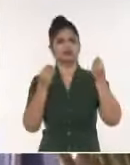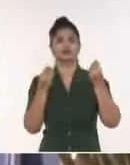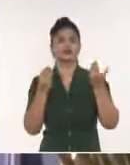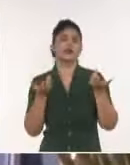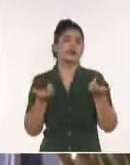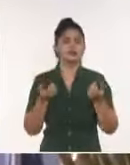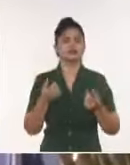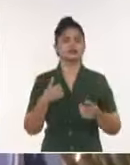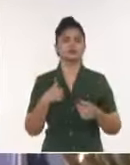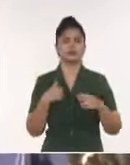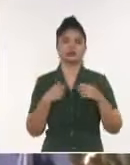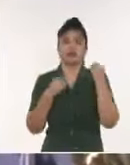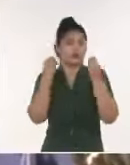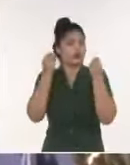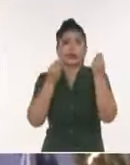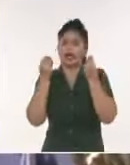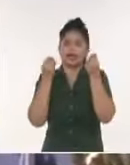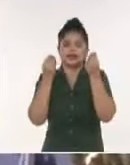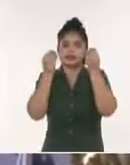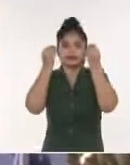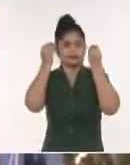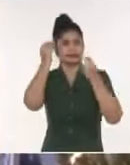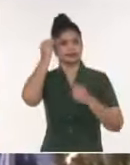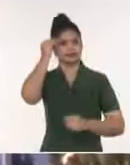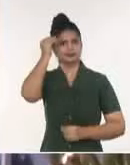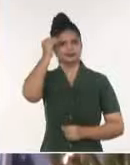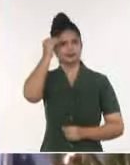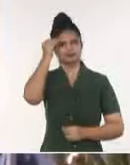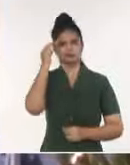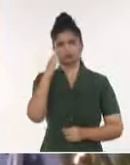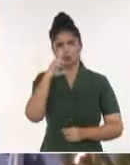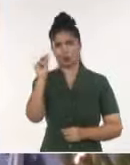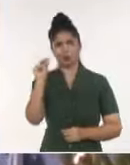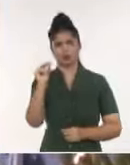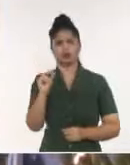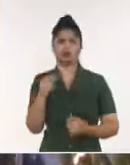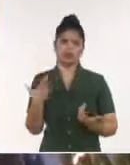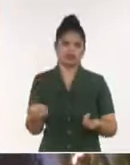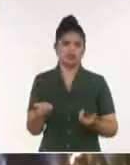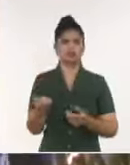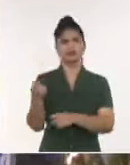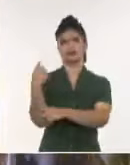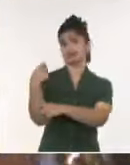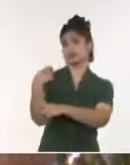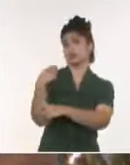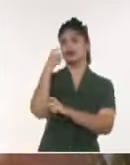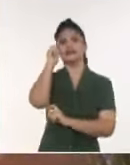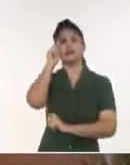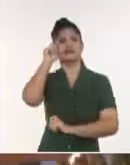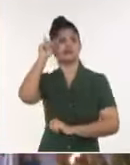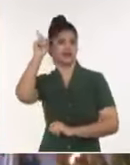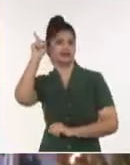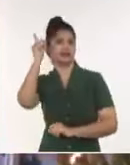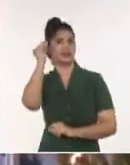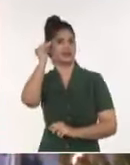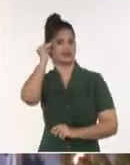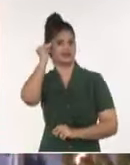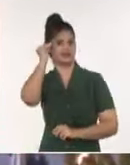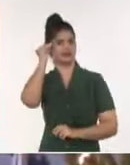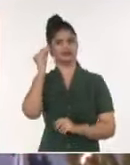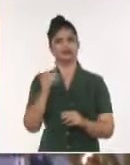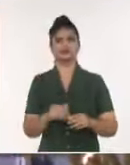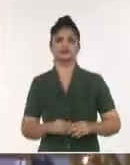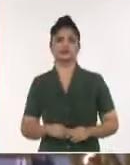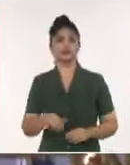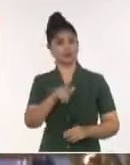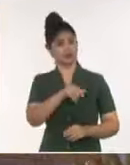es motivo de preocupación, al contrario, me sirve de preparación, me sirve de experiencia y bueno, también le